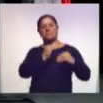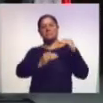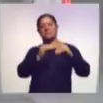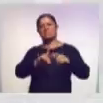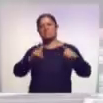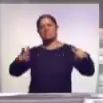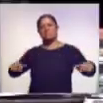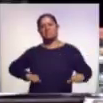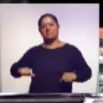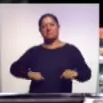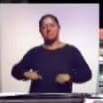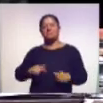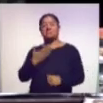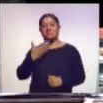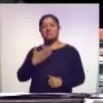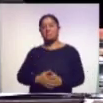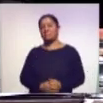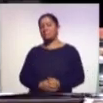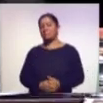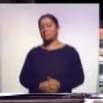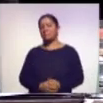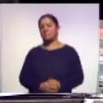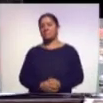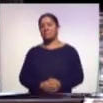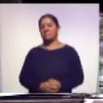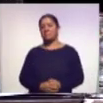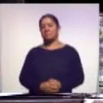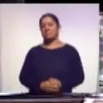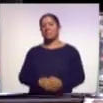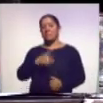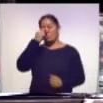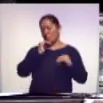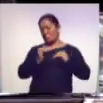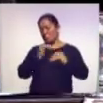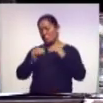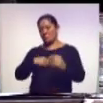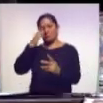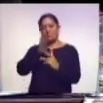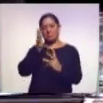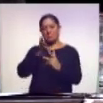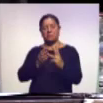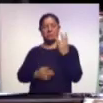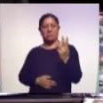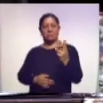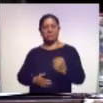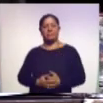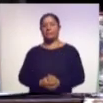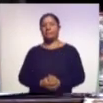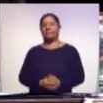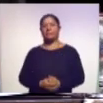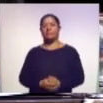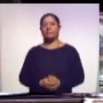pleno. Para lograr dicho propósito, como se dijo, dividimos en tres ejes la organización de las actividades: tribunal